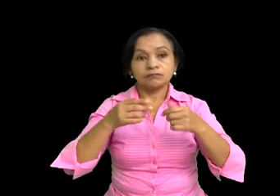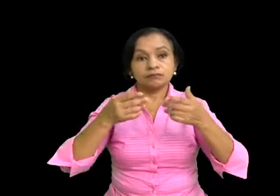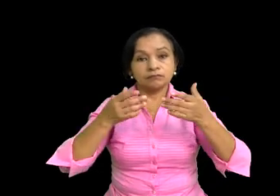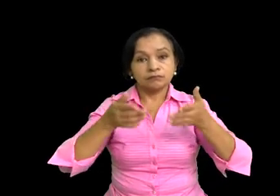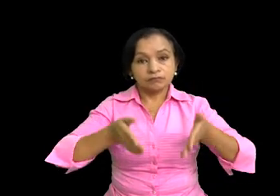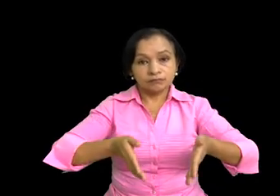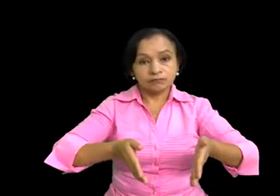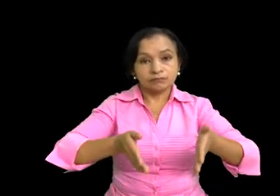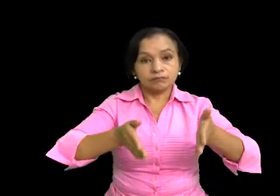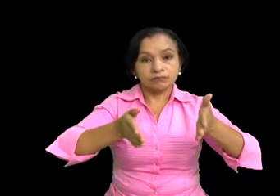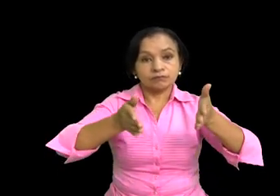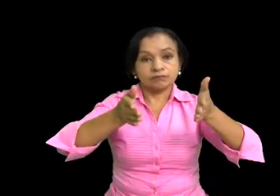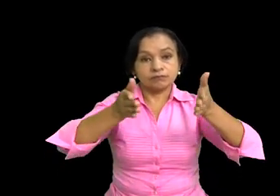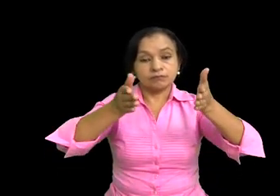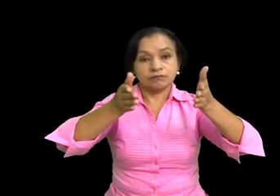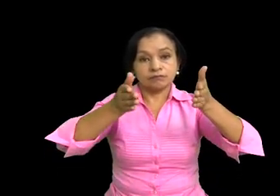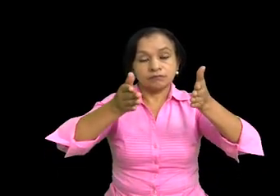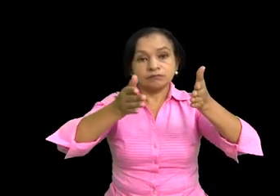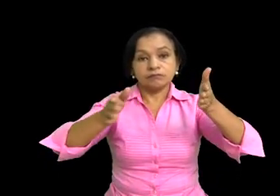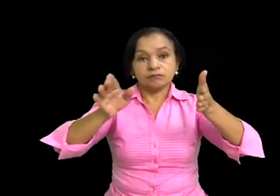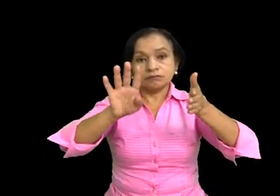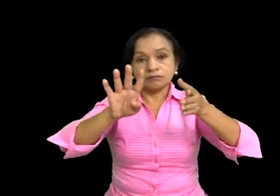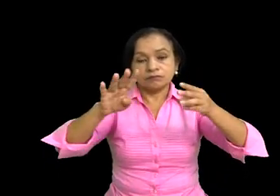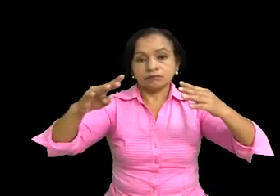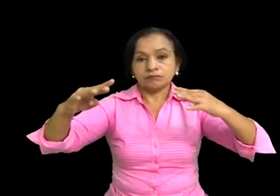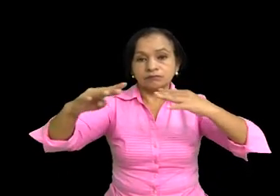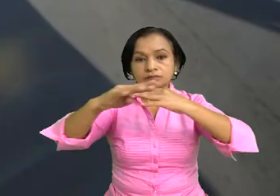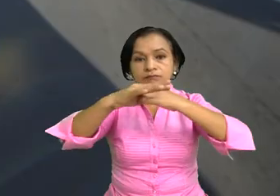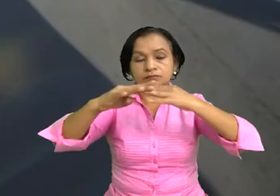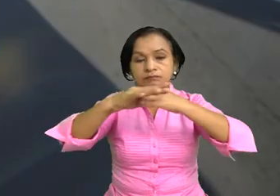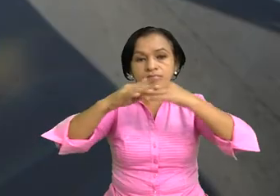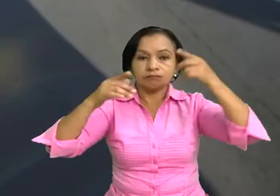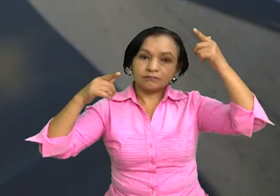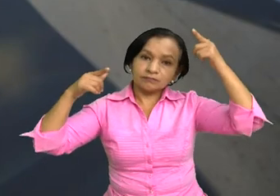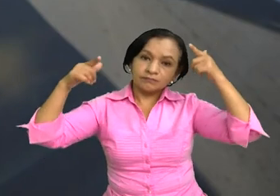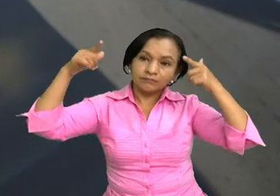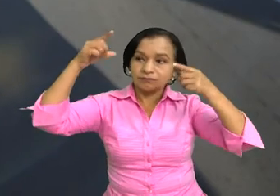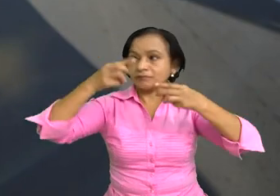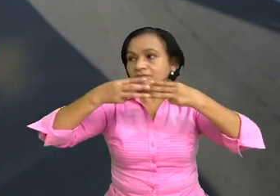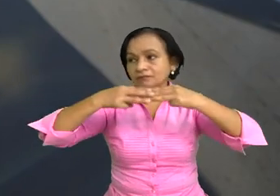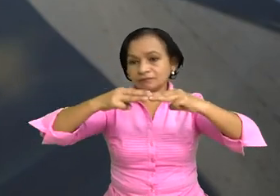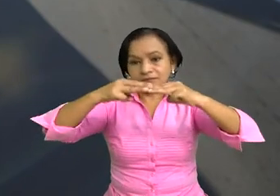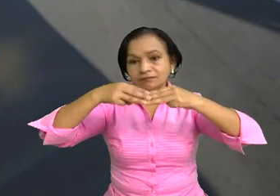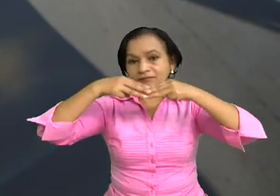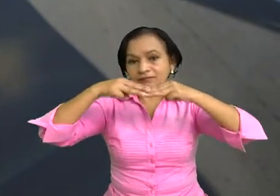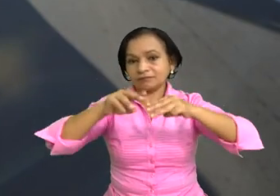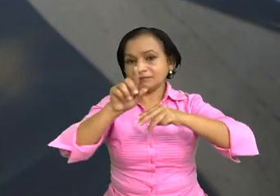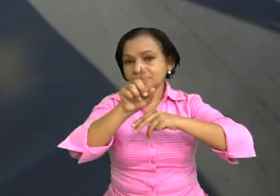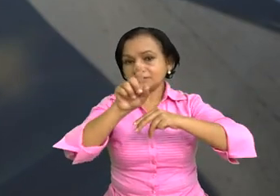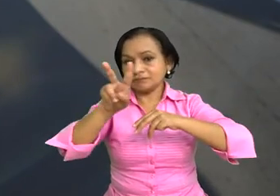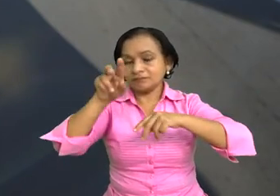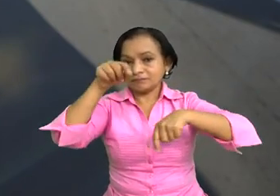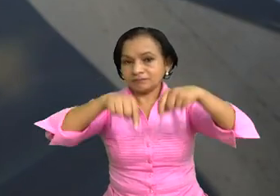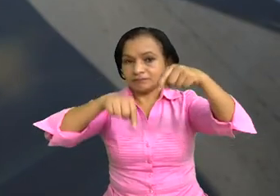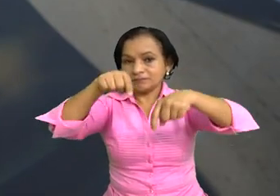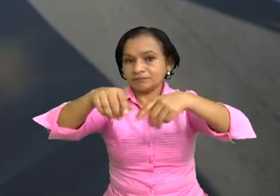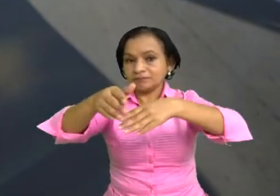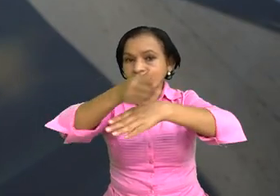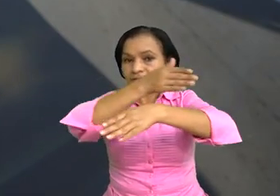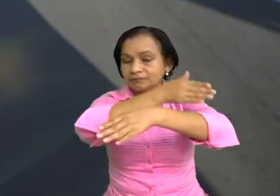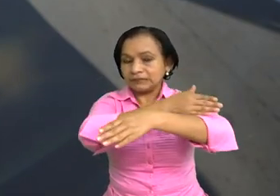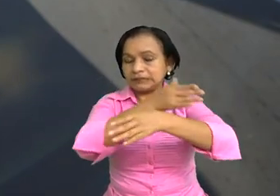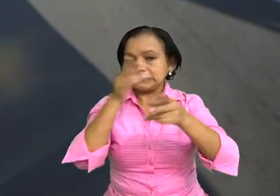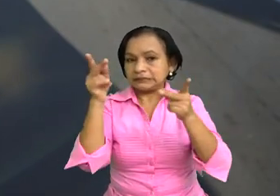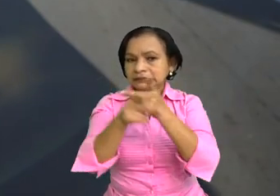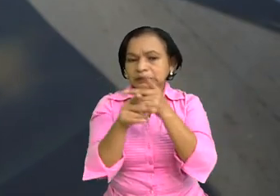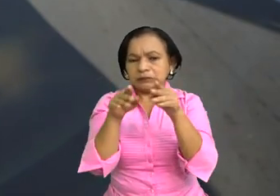carretera, la ampliación a 4 carriles de la carretera Ciudad Sandino Mateare de 12 kilómetros. Antes había un congestionamiento